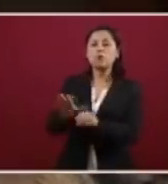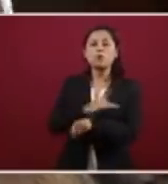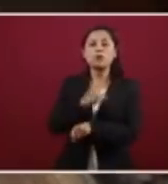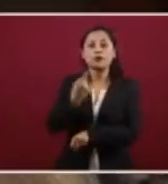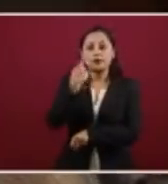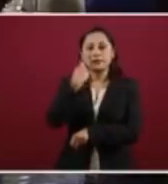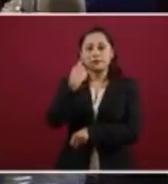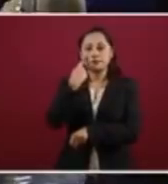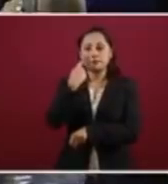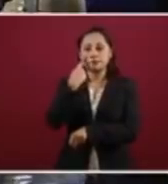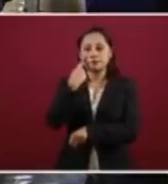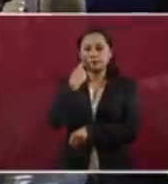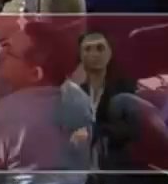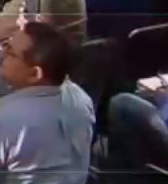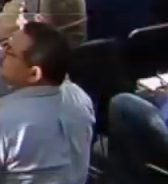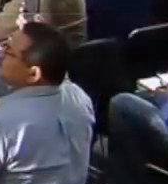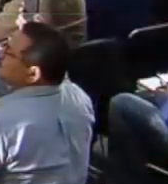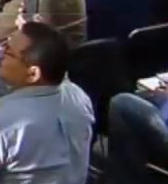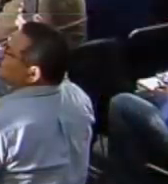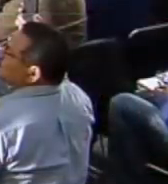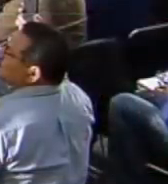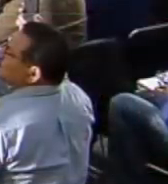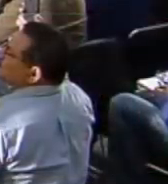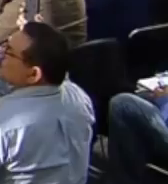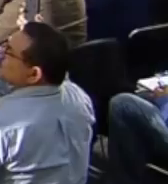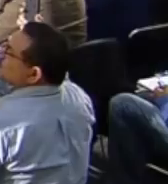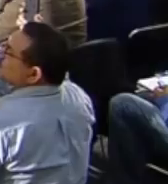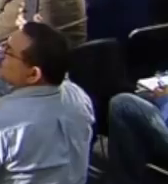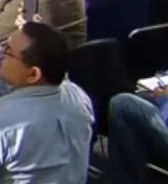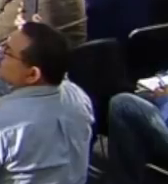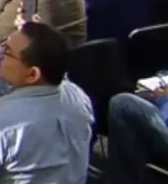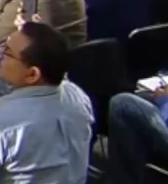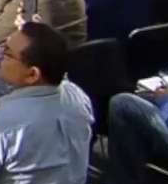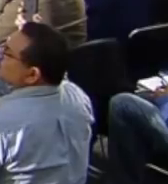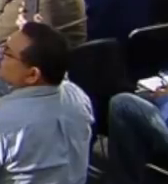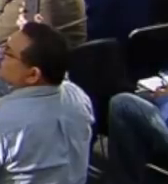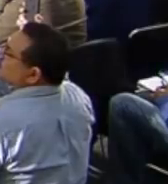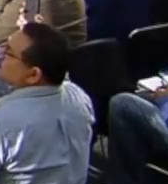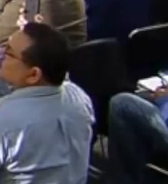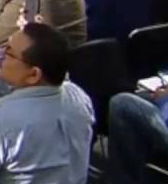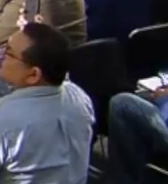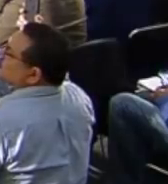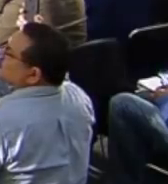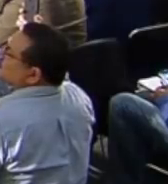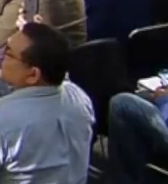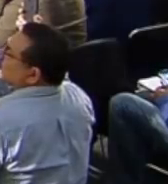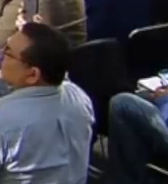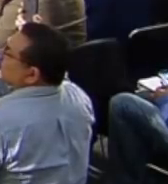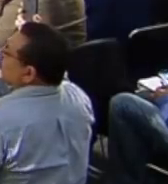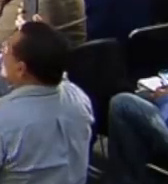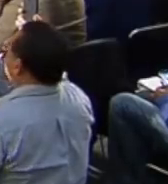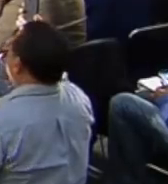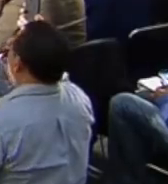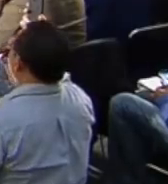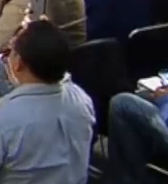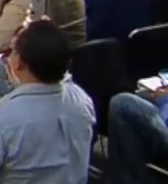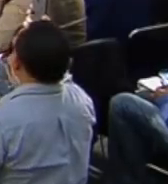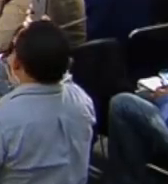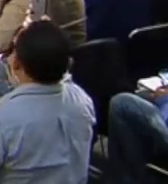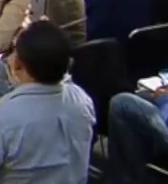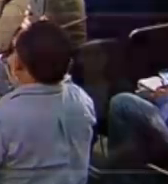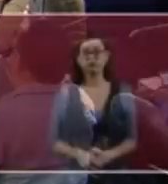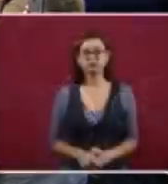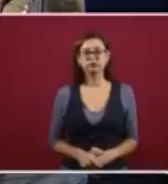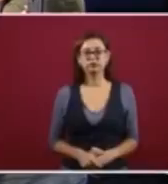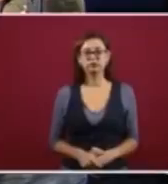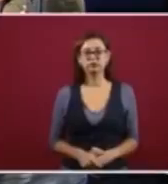de lo que sucede en mi estado, sale de acá de a nivel nacional, que salga de mi estado.